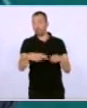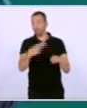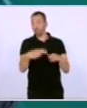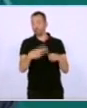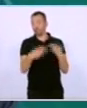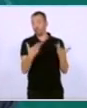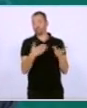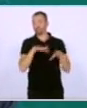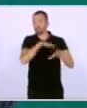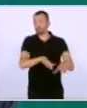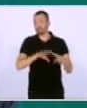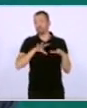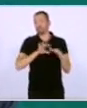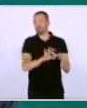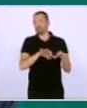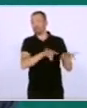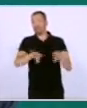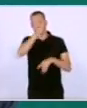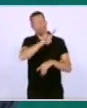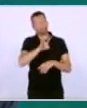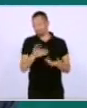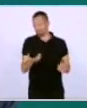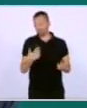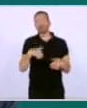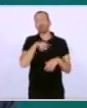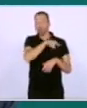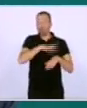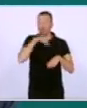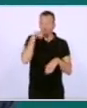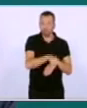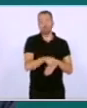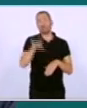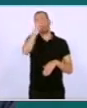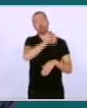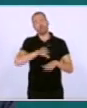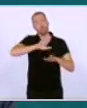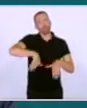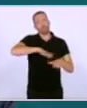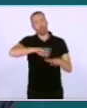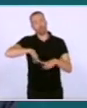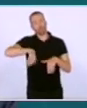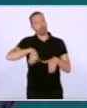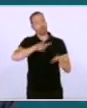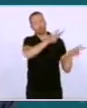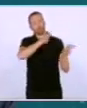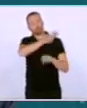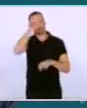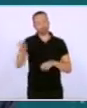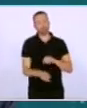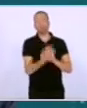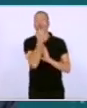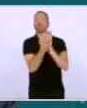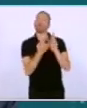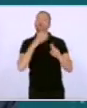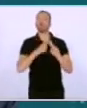Canarias lleve tantos tantos años a la cola de todos los indicadores de prosperidad y de